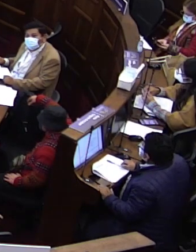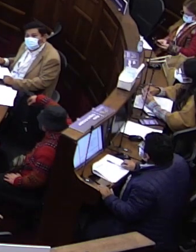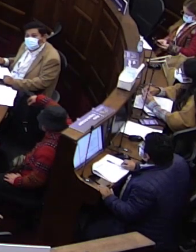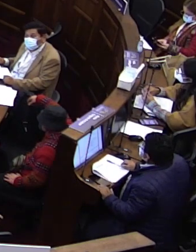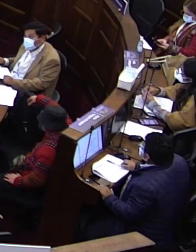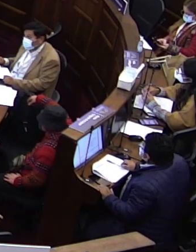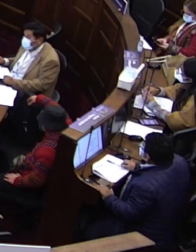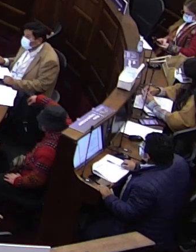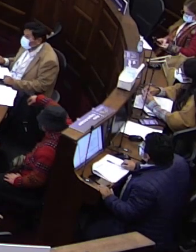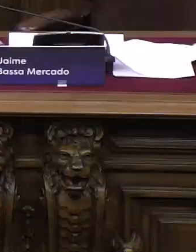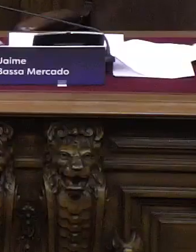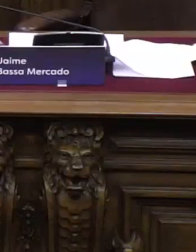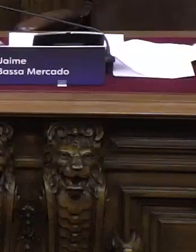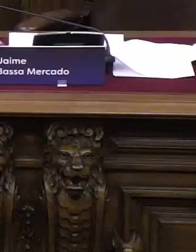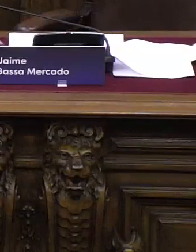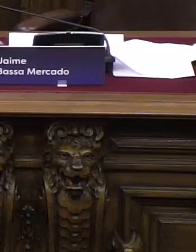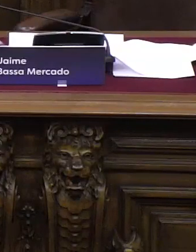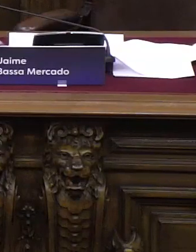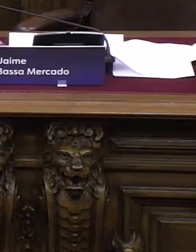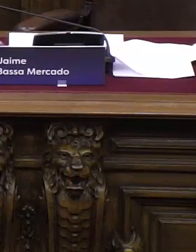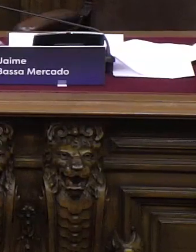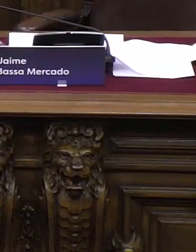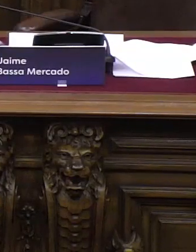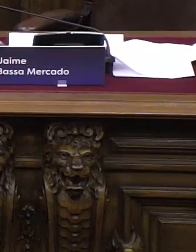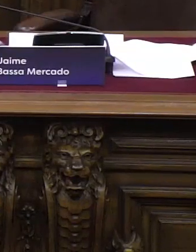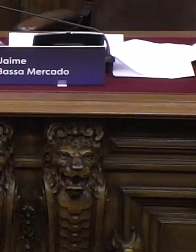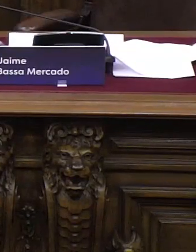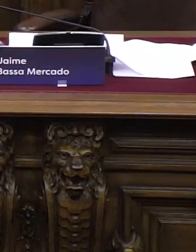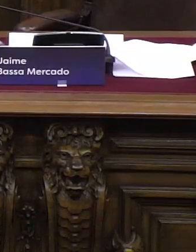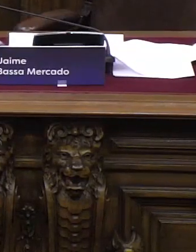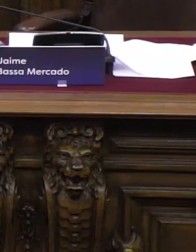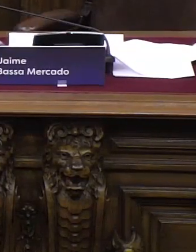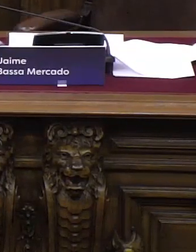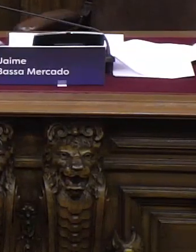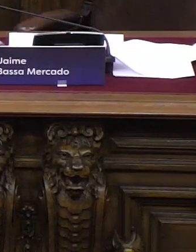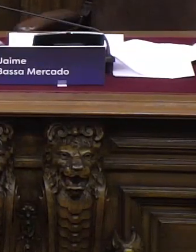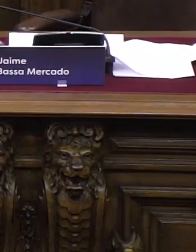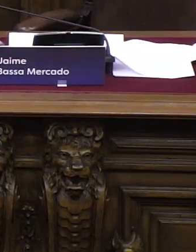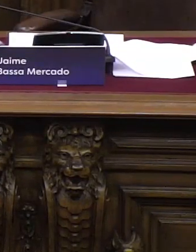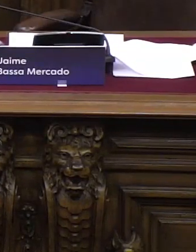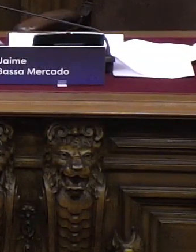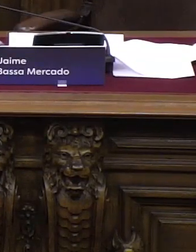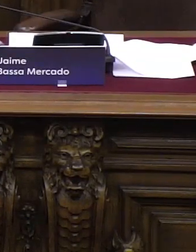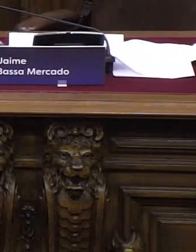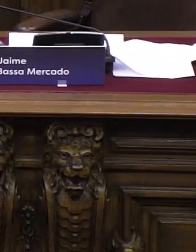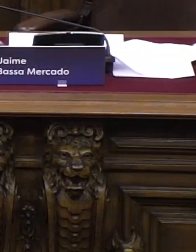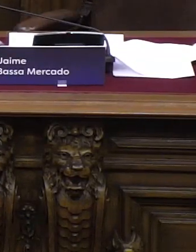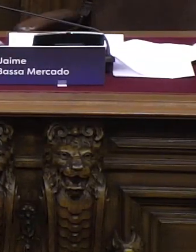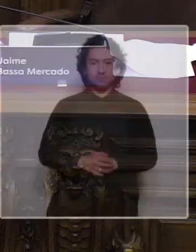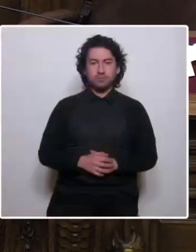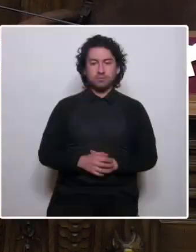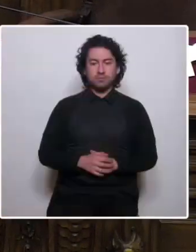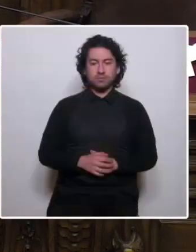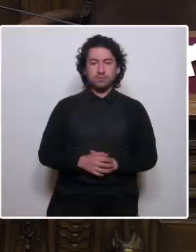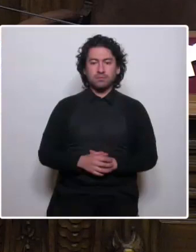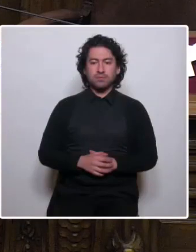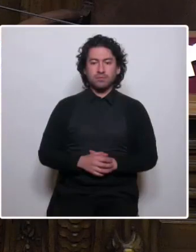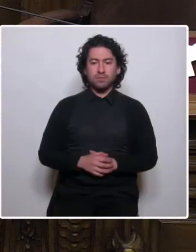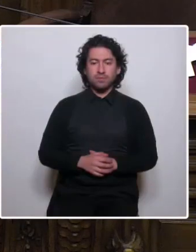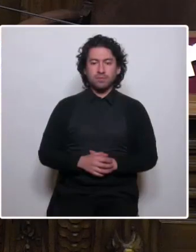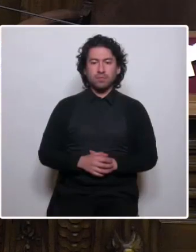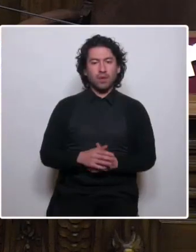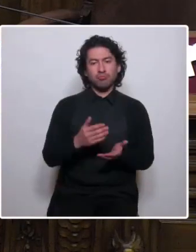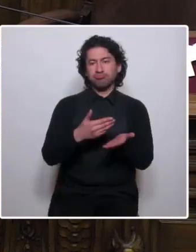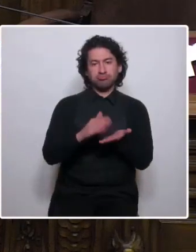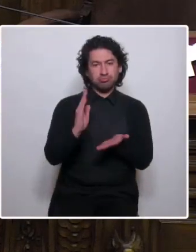Resultado de la votación, 61 votos a favor, 90 en contra y una abstención.